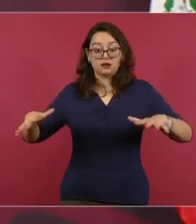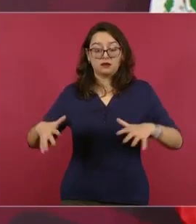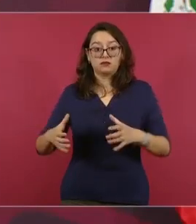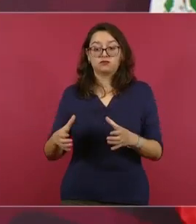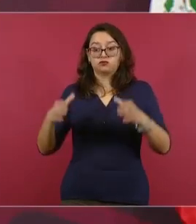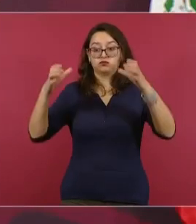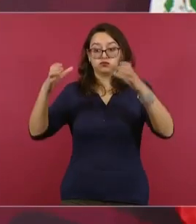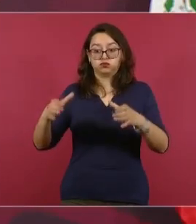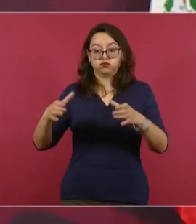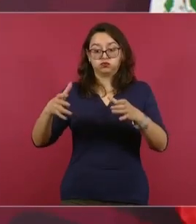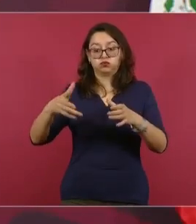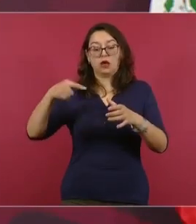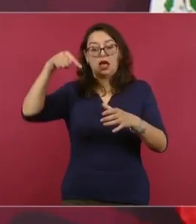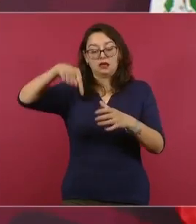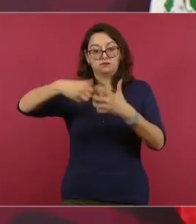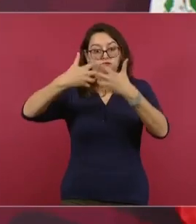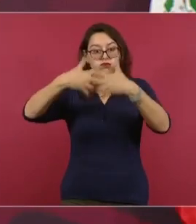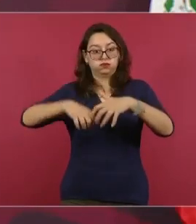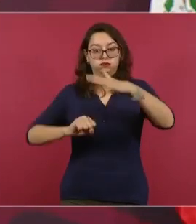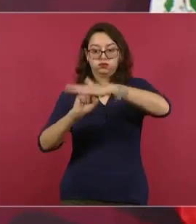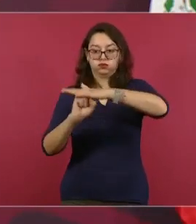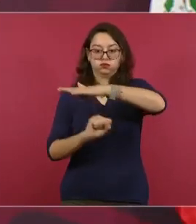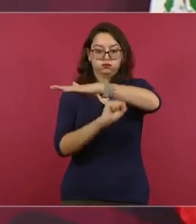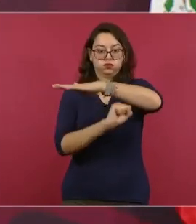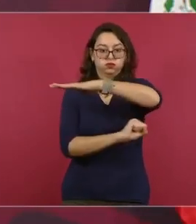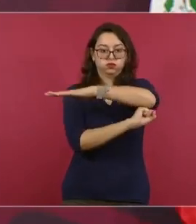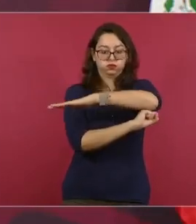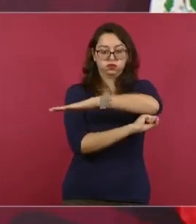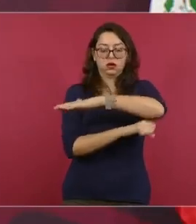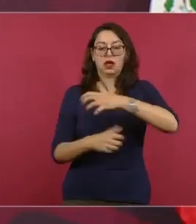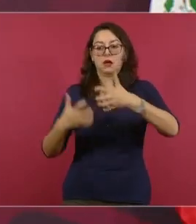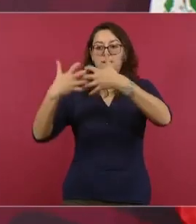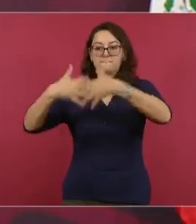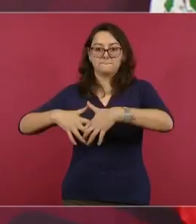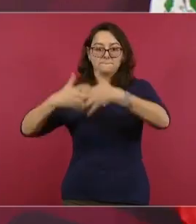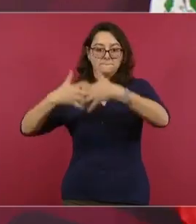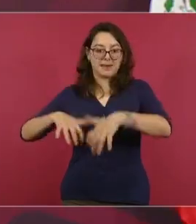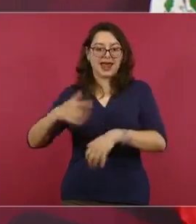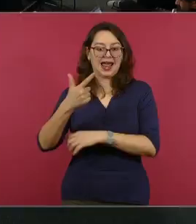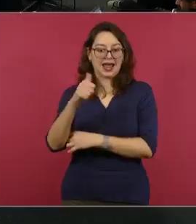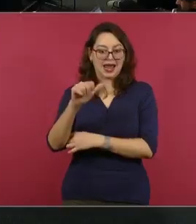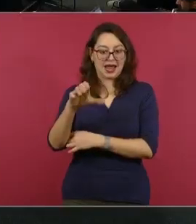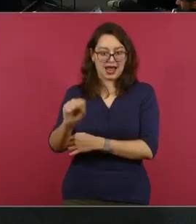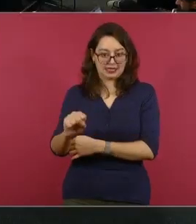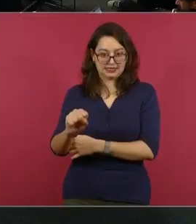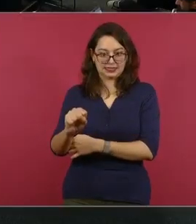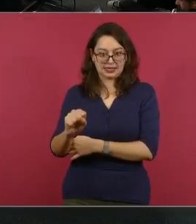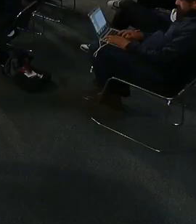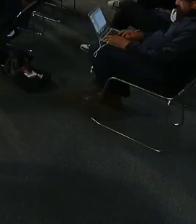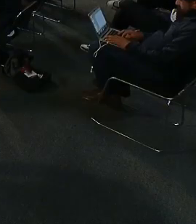una planta de licuefacción en una plataforma marina, pero también en tierra.